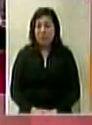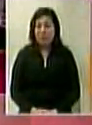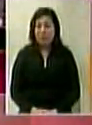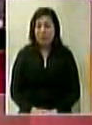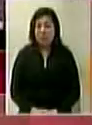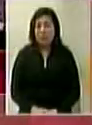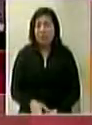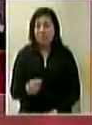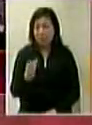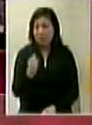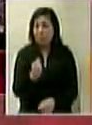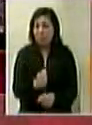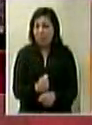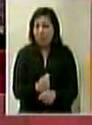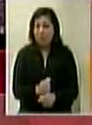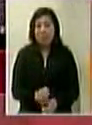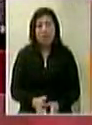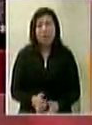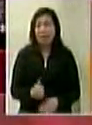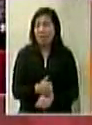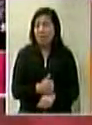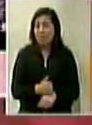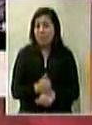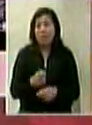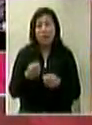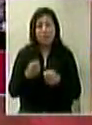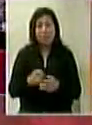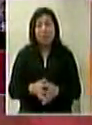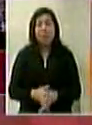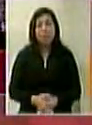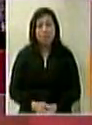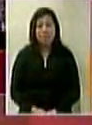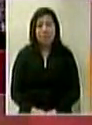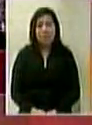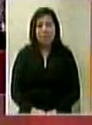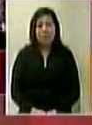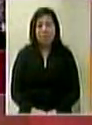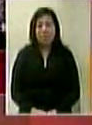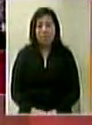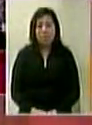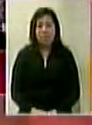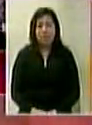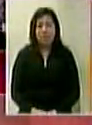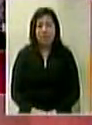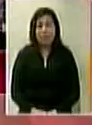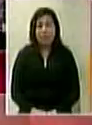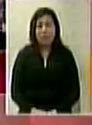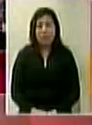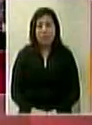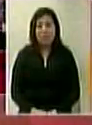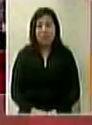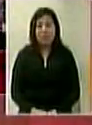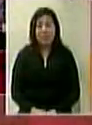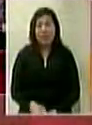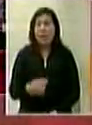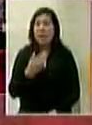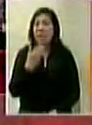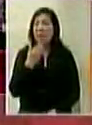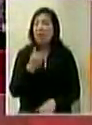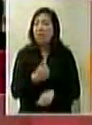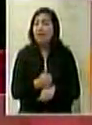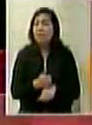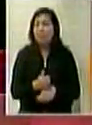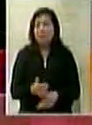una trabajadora, no es una asesora, y por eso exijo a los asesores del presidente del Congreso que nos digan a qué